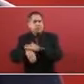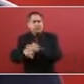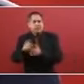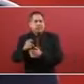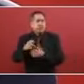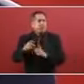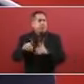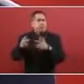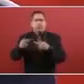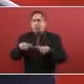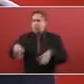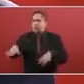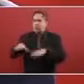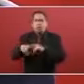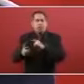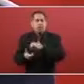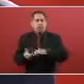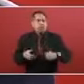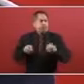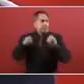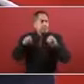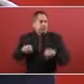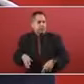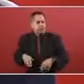contra del interés general,